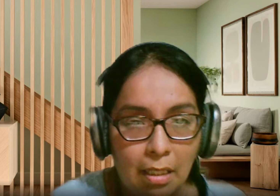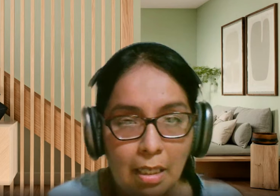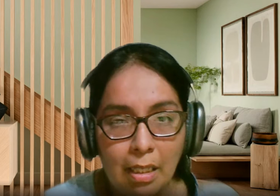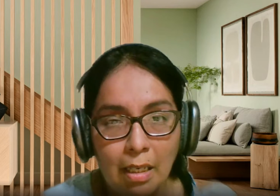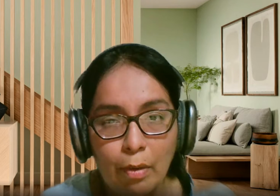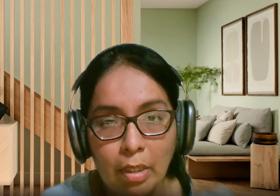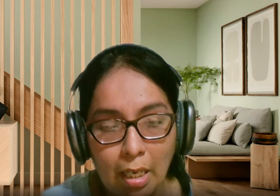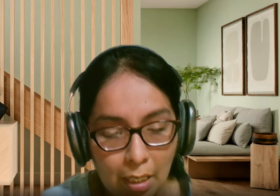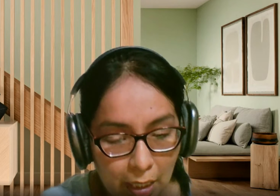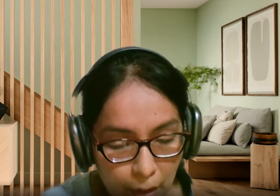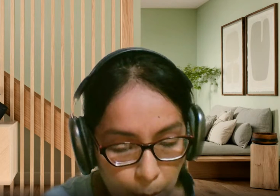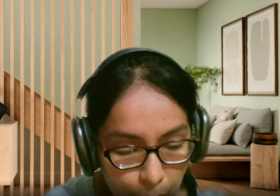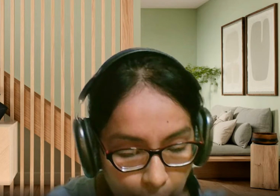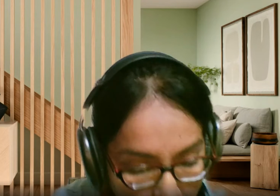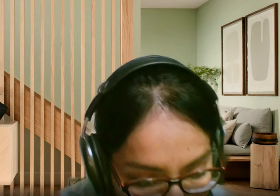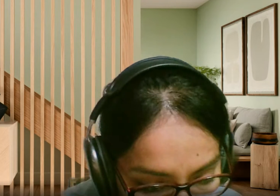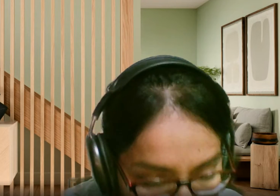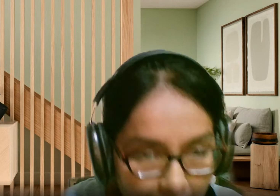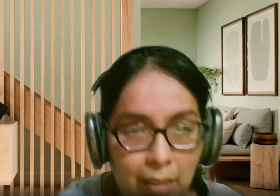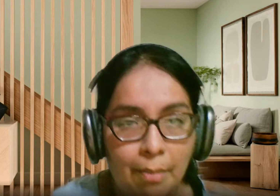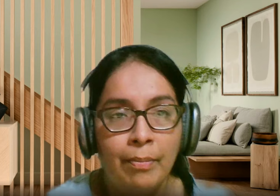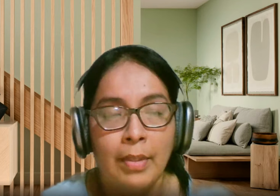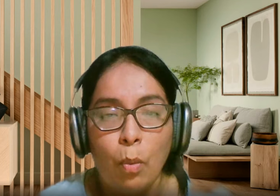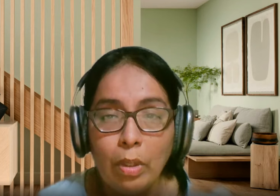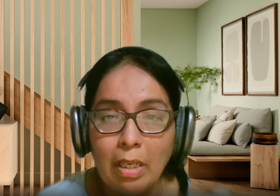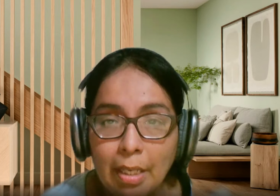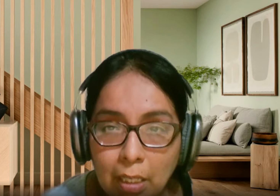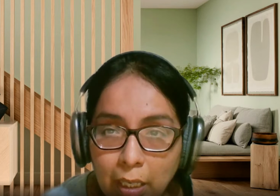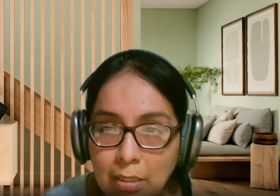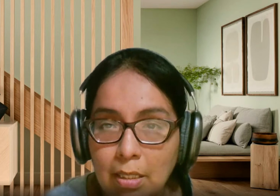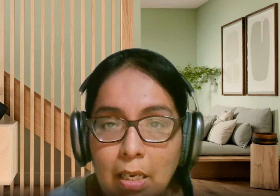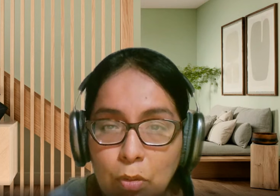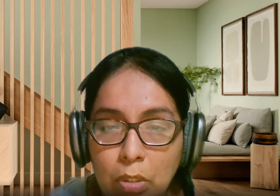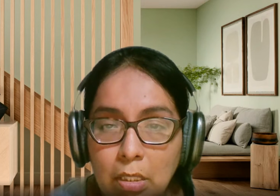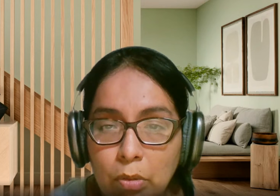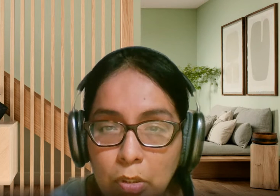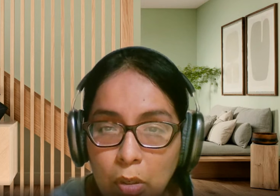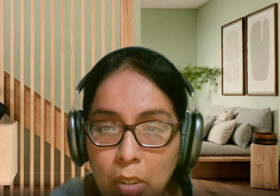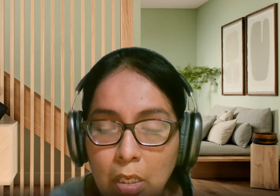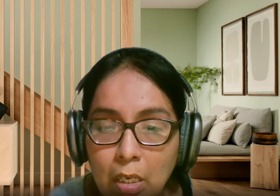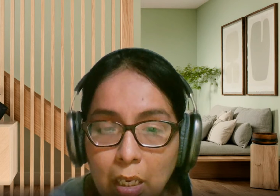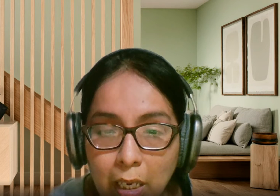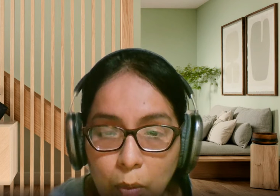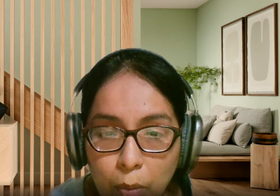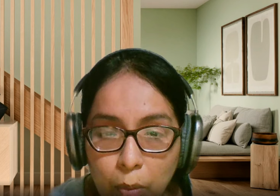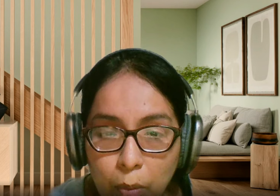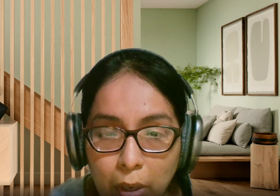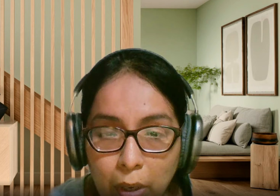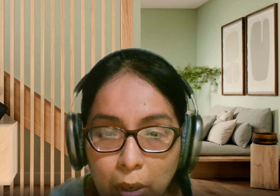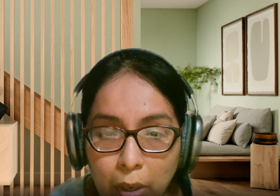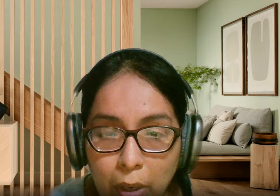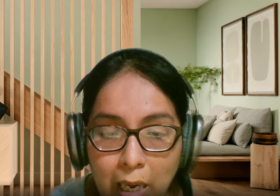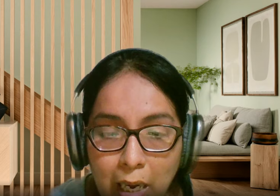que tener en claro que, como nos dice Gretel, una emergencia es una situación en la cual